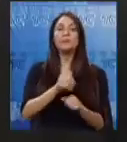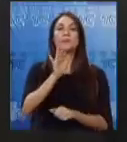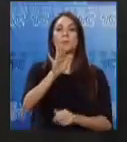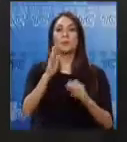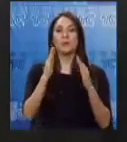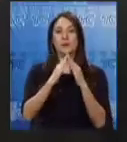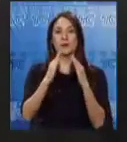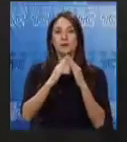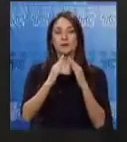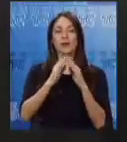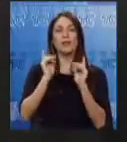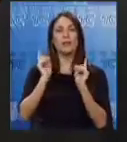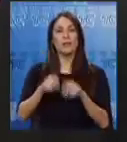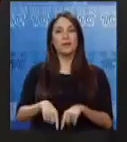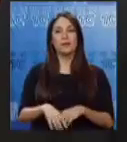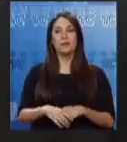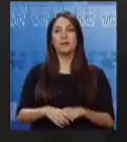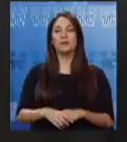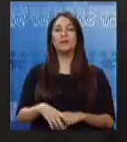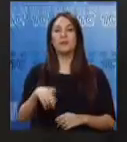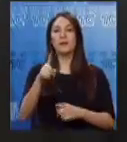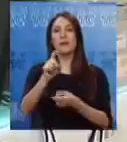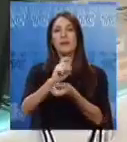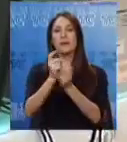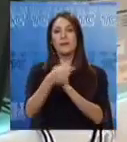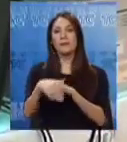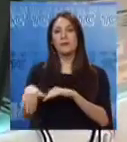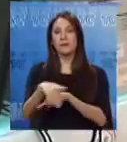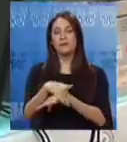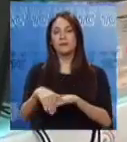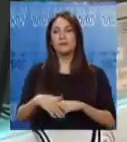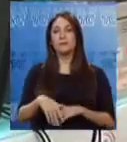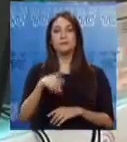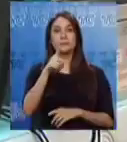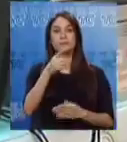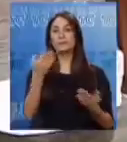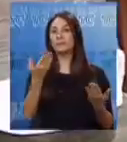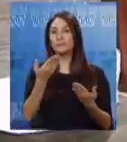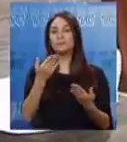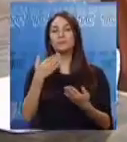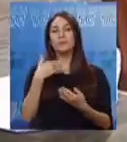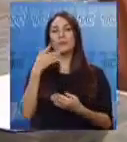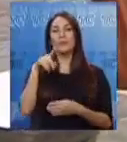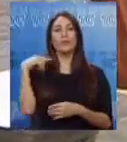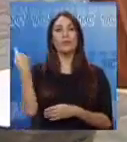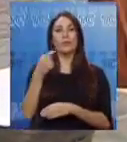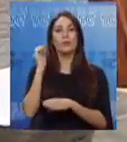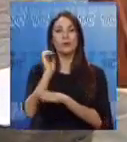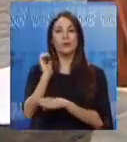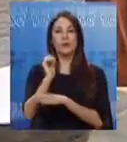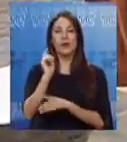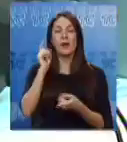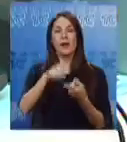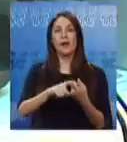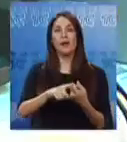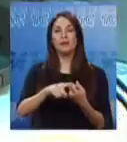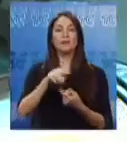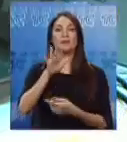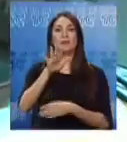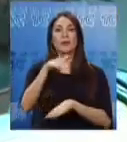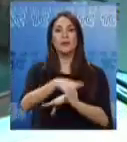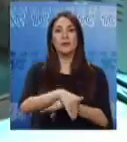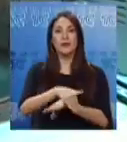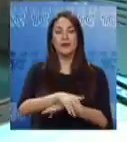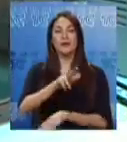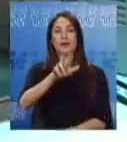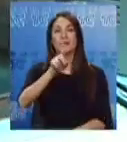casa necesita realizar el cambio de domicilio. Los ciudadanos podrán acudir a los puntos de todo el país hasta las 16 horas de este miércoles